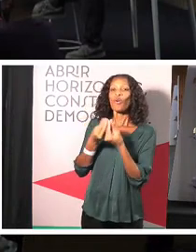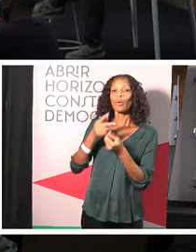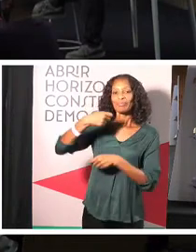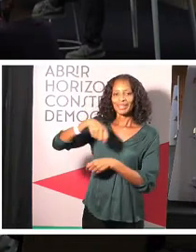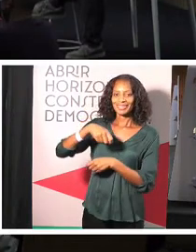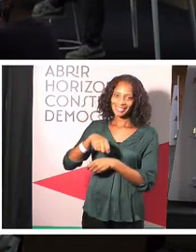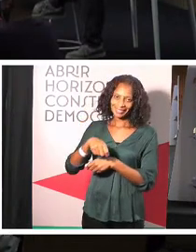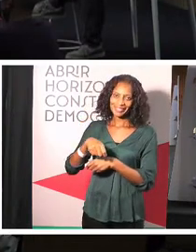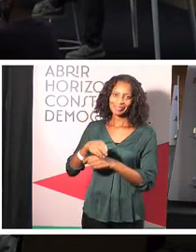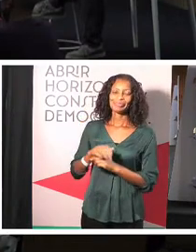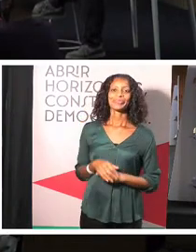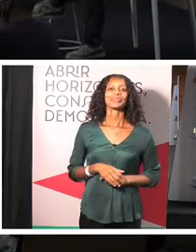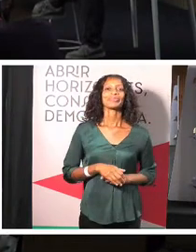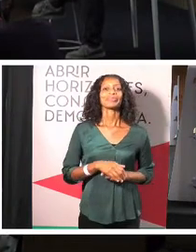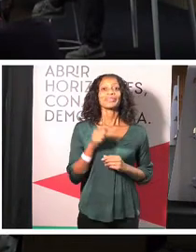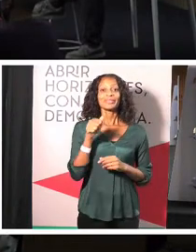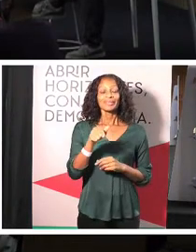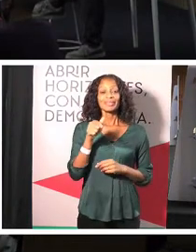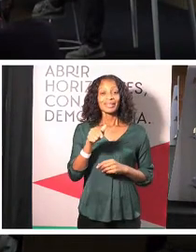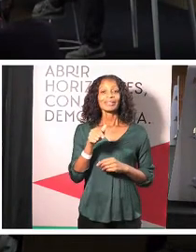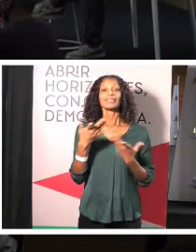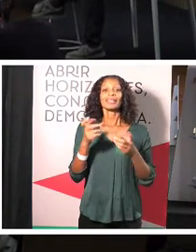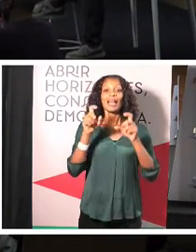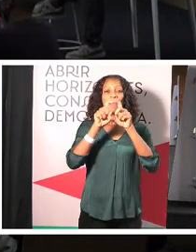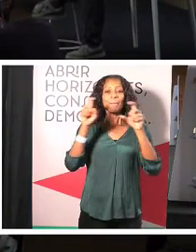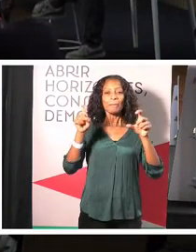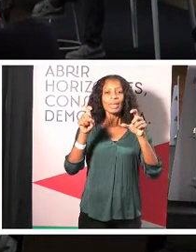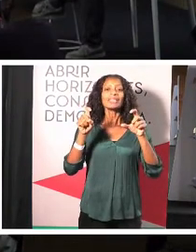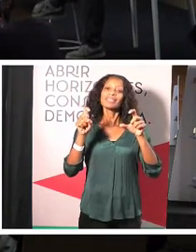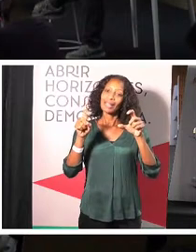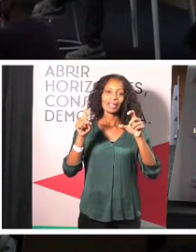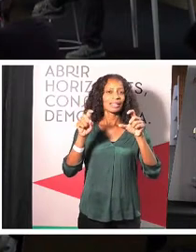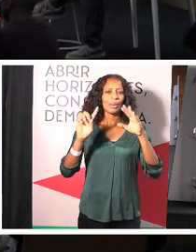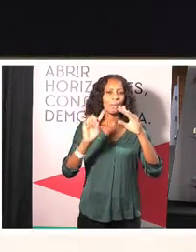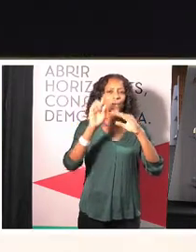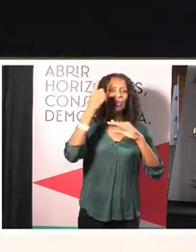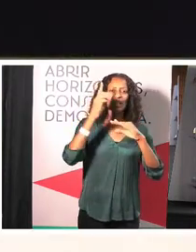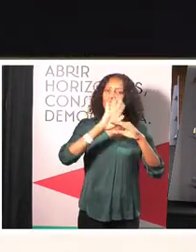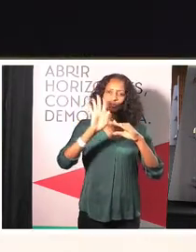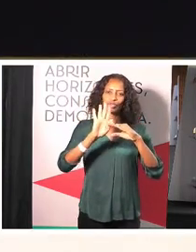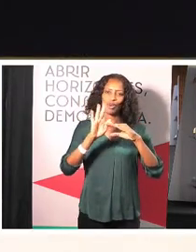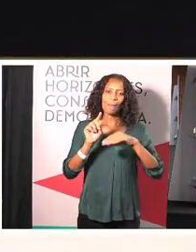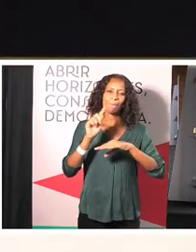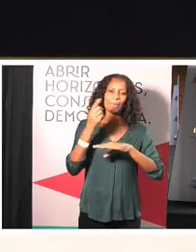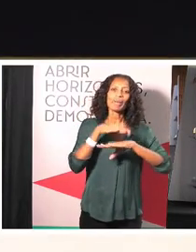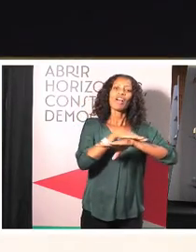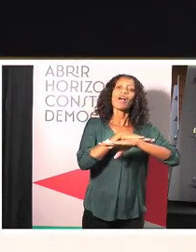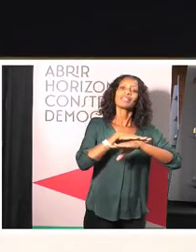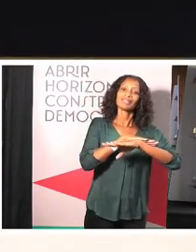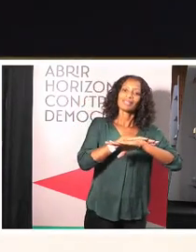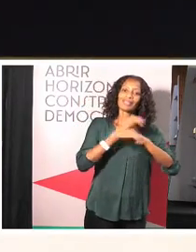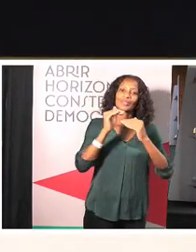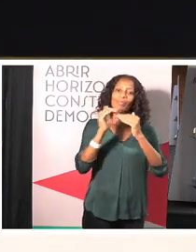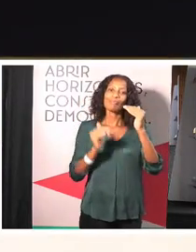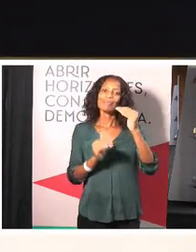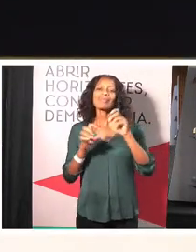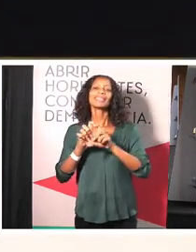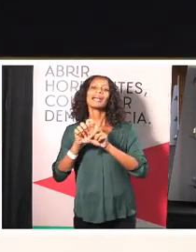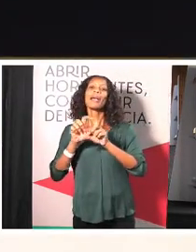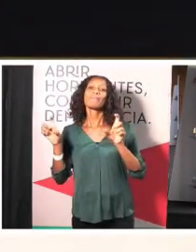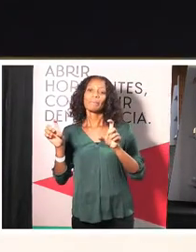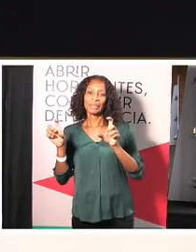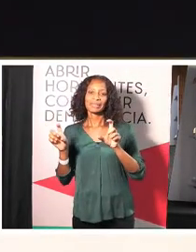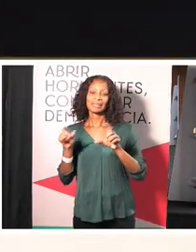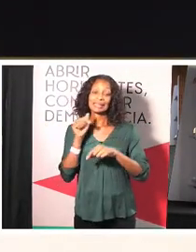porque el Estado y las empresas han pasado a un segundo lugar. Ahí son delegados, de una relación de clase. Estos inversores y